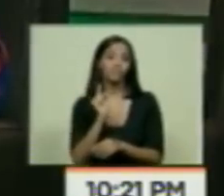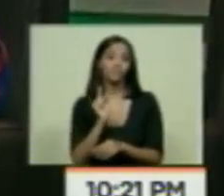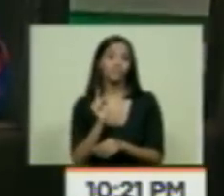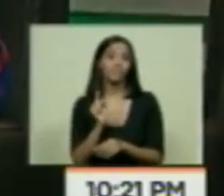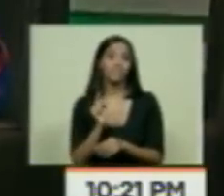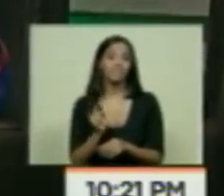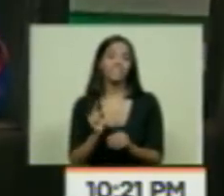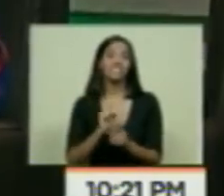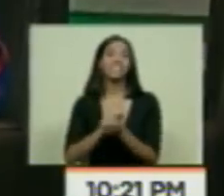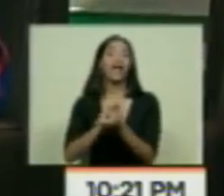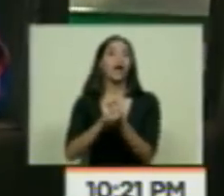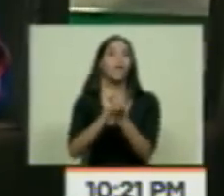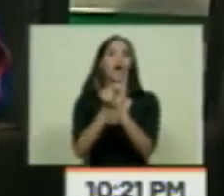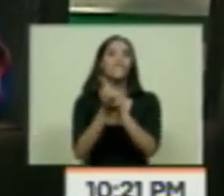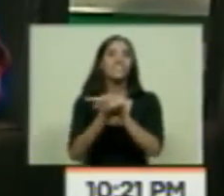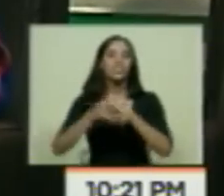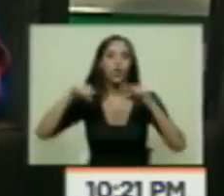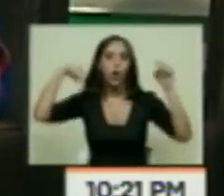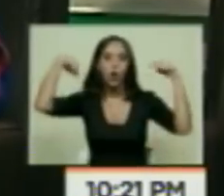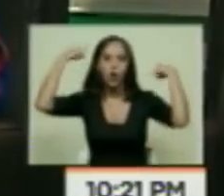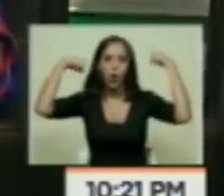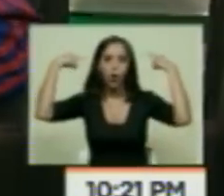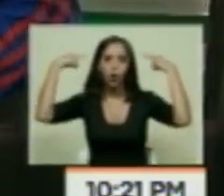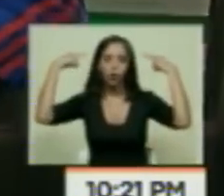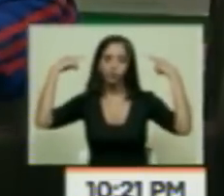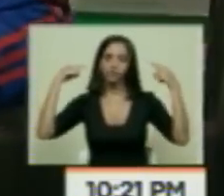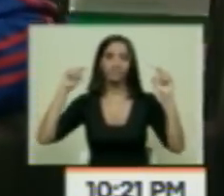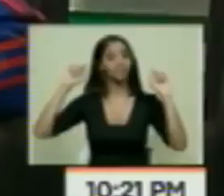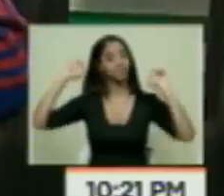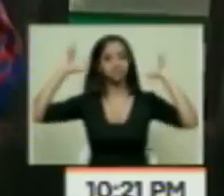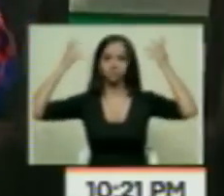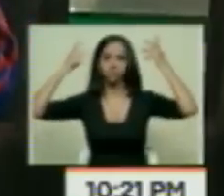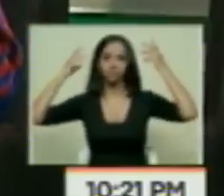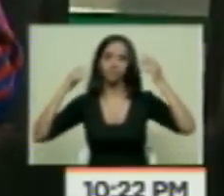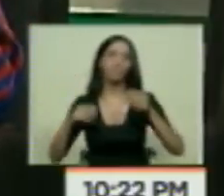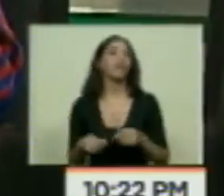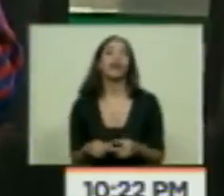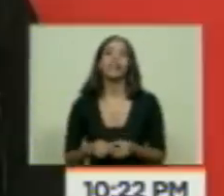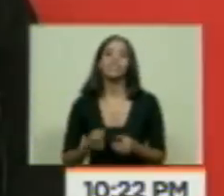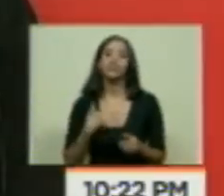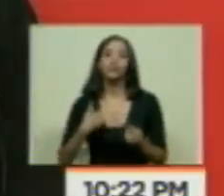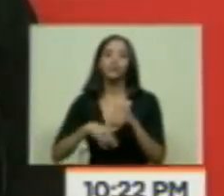Se están volviendo locos, hermano. Pero se están volviendo locos. Yo voy a nada más a